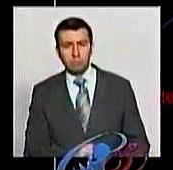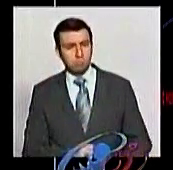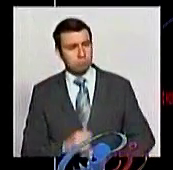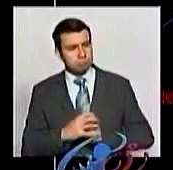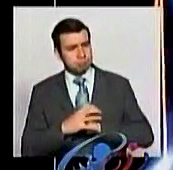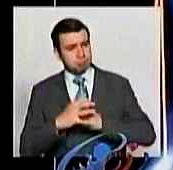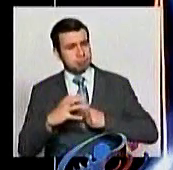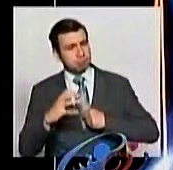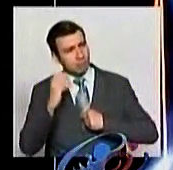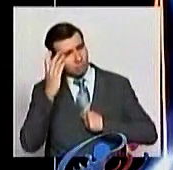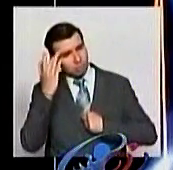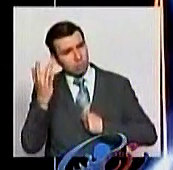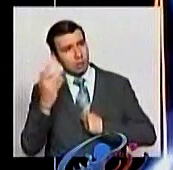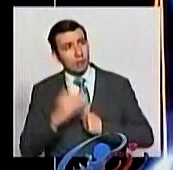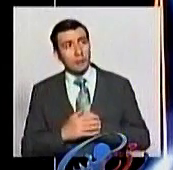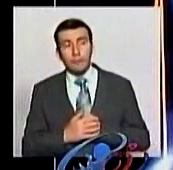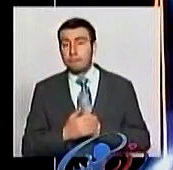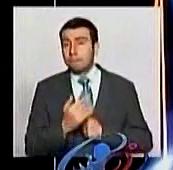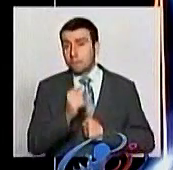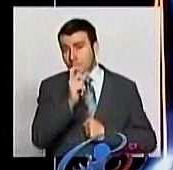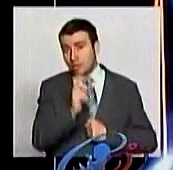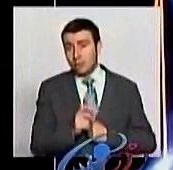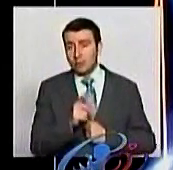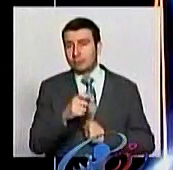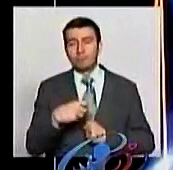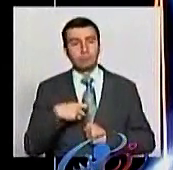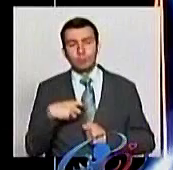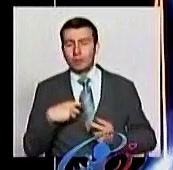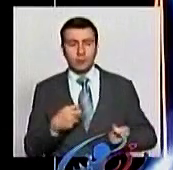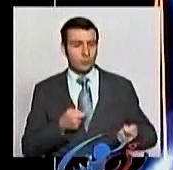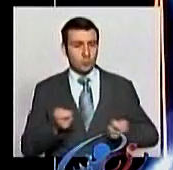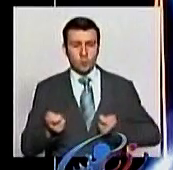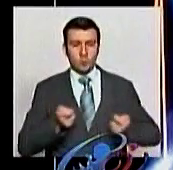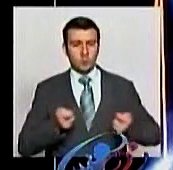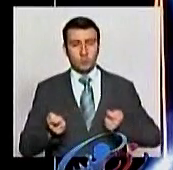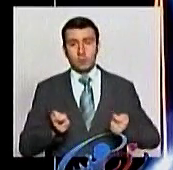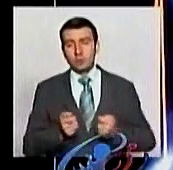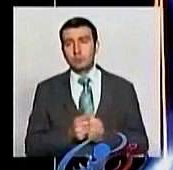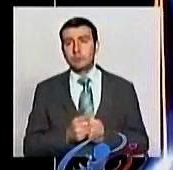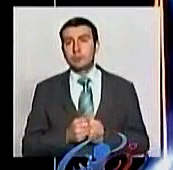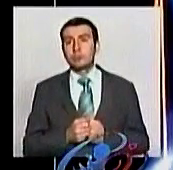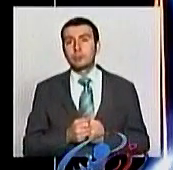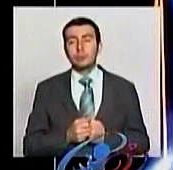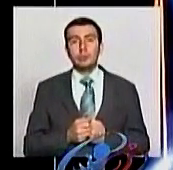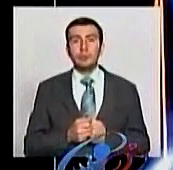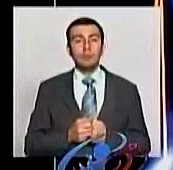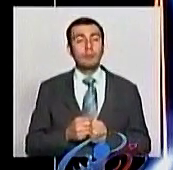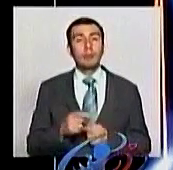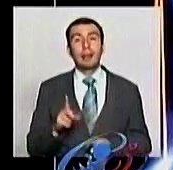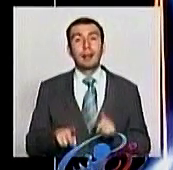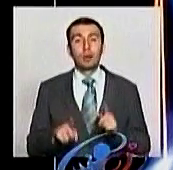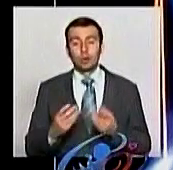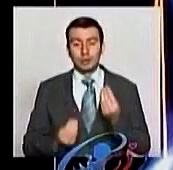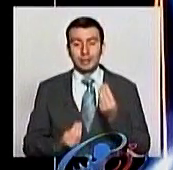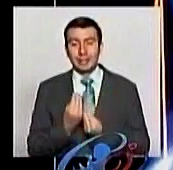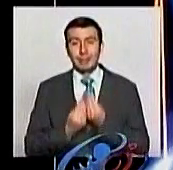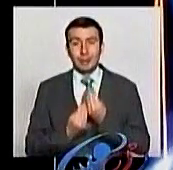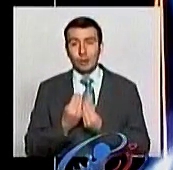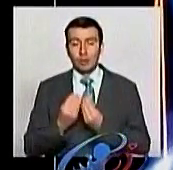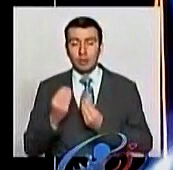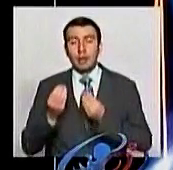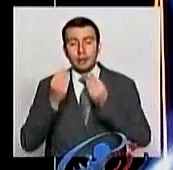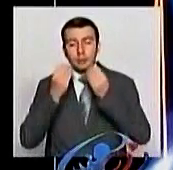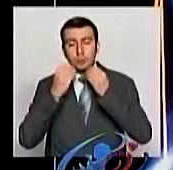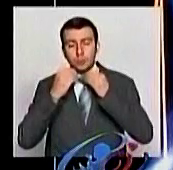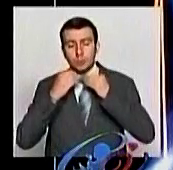estos pacientes tienen un descontrol humoral de algunos químicos que van al corazón